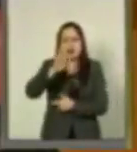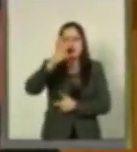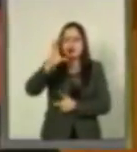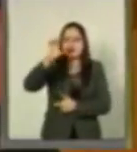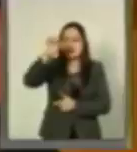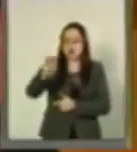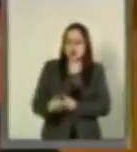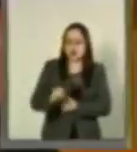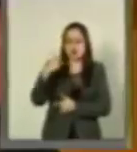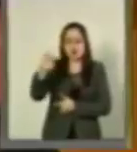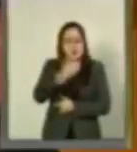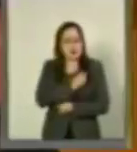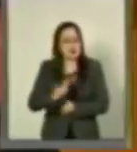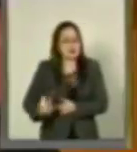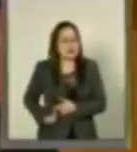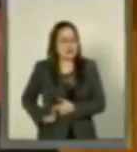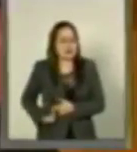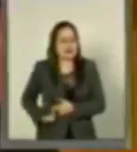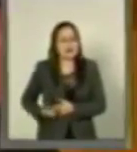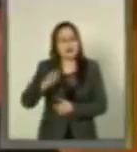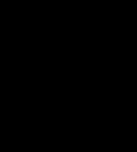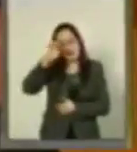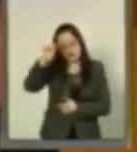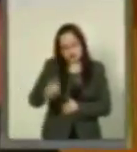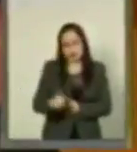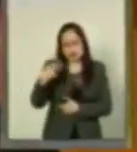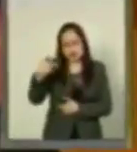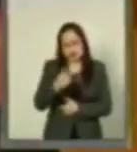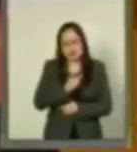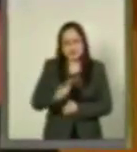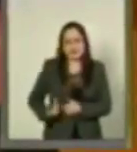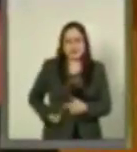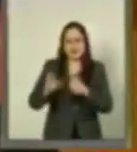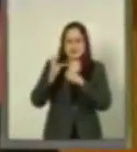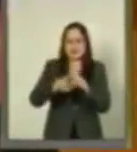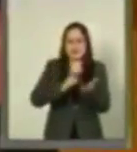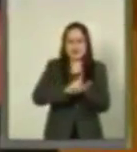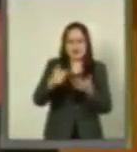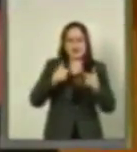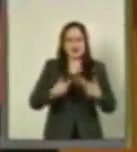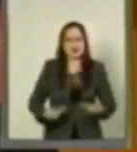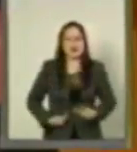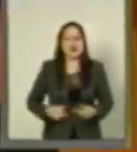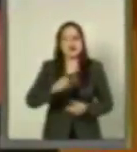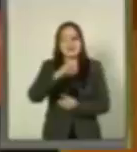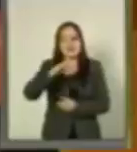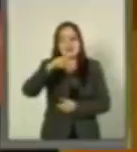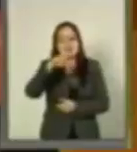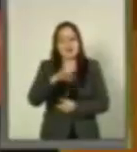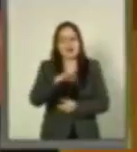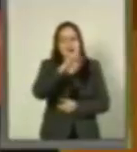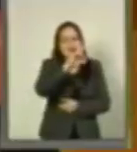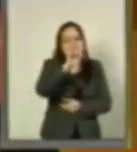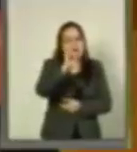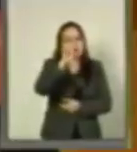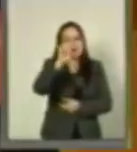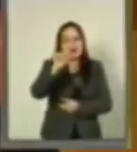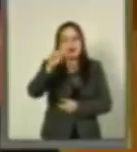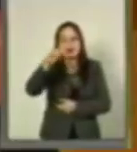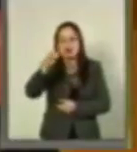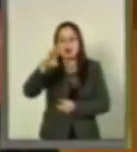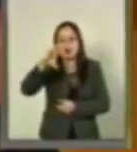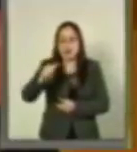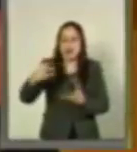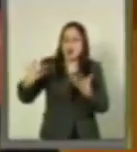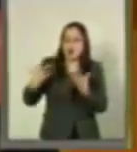de Derechos Humanos de Baja California Sur, Silvestre de la Toba Camacho, que como sabemos murió junto